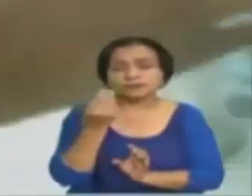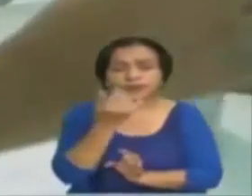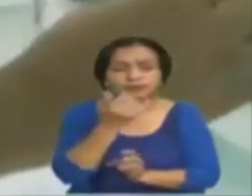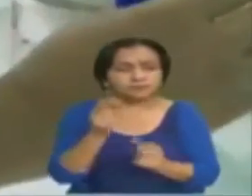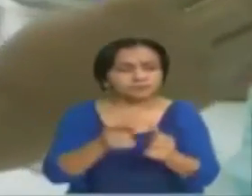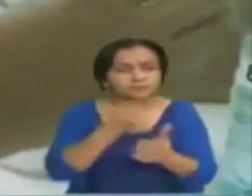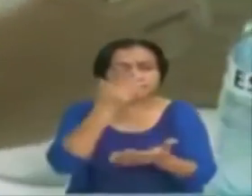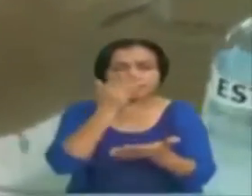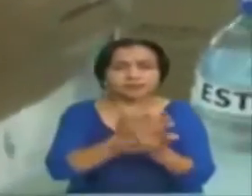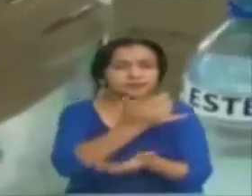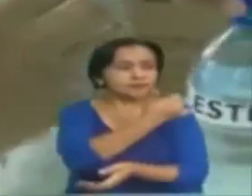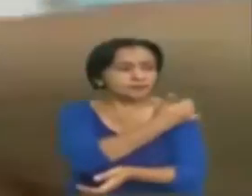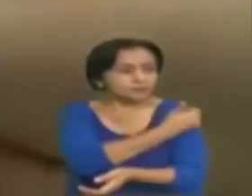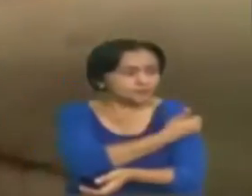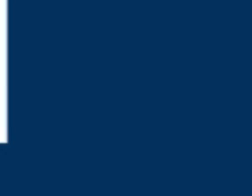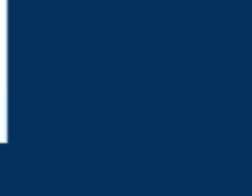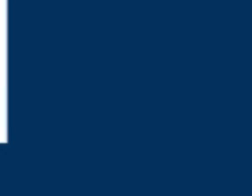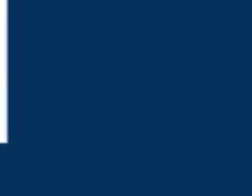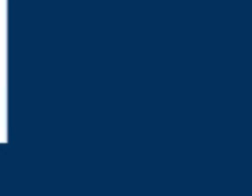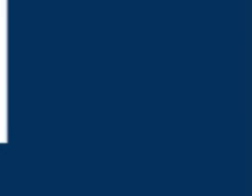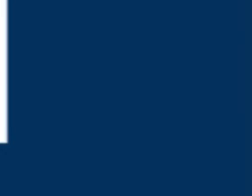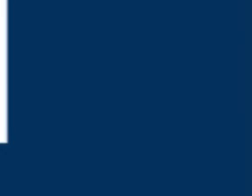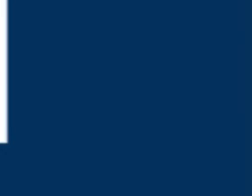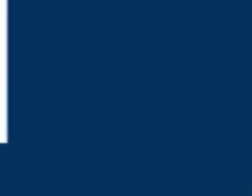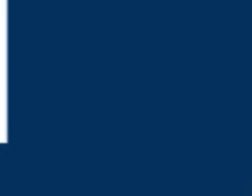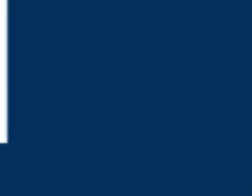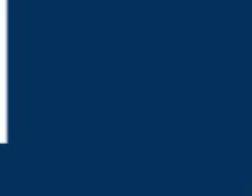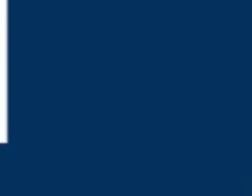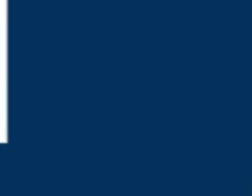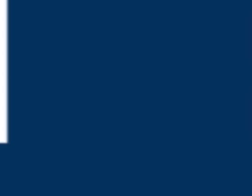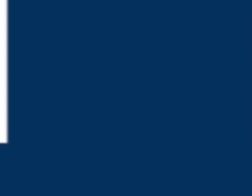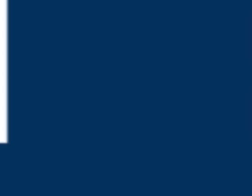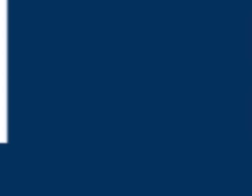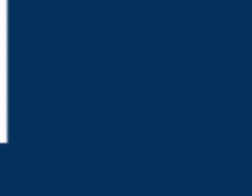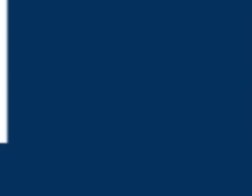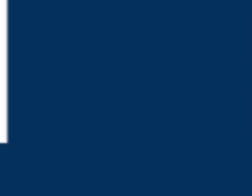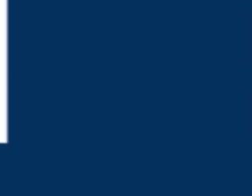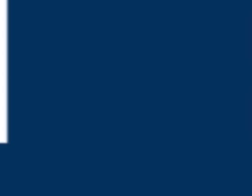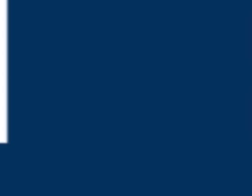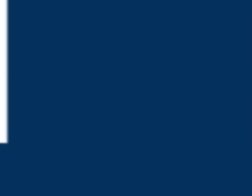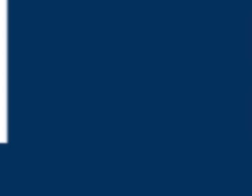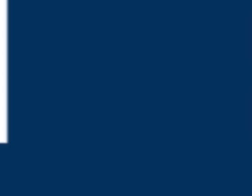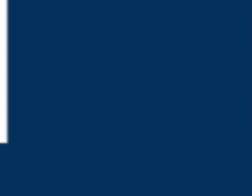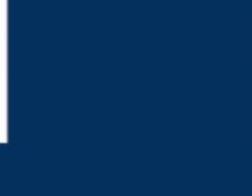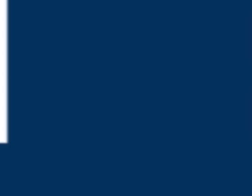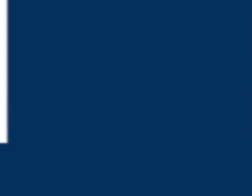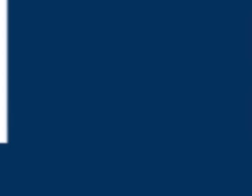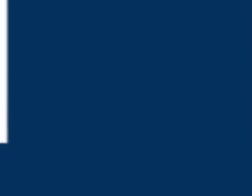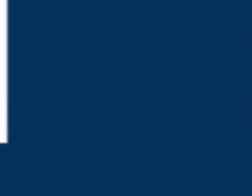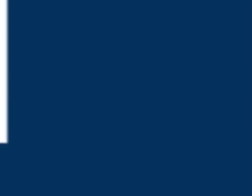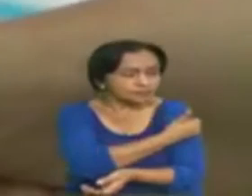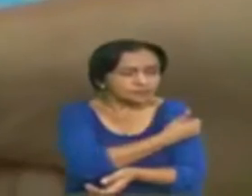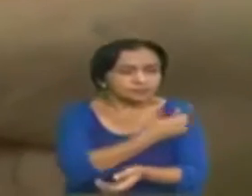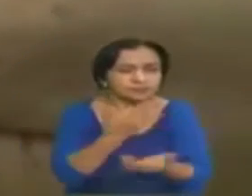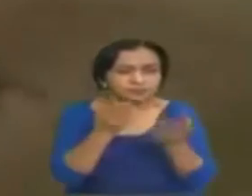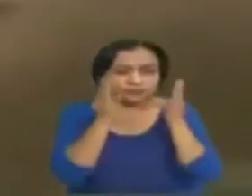Centro de Salud José Román González, a la 1 de la tarde, Santo Tomás,